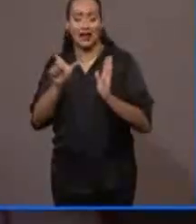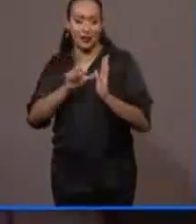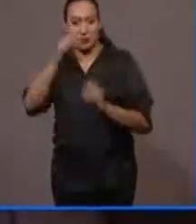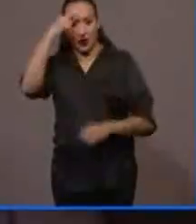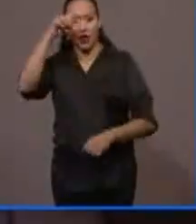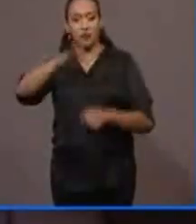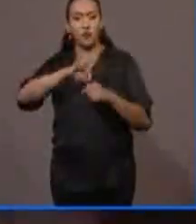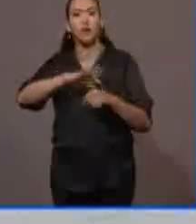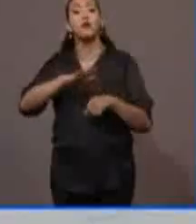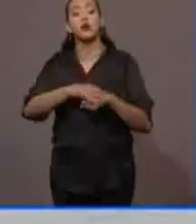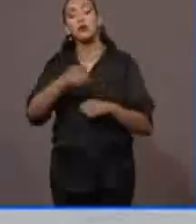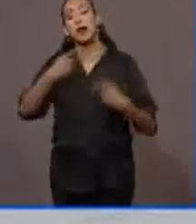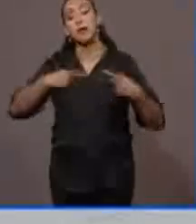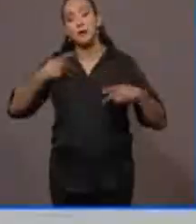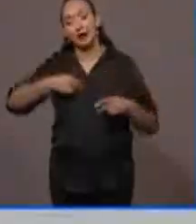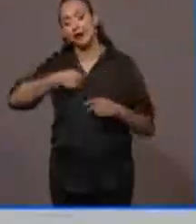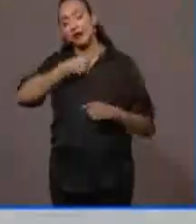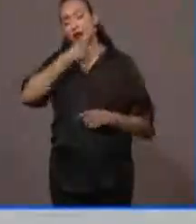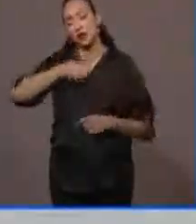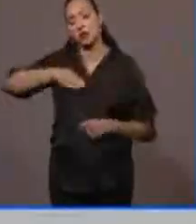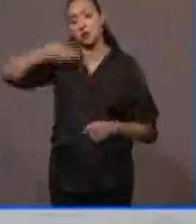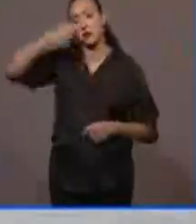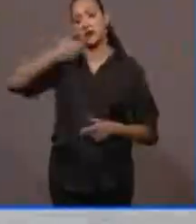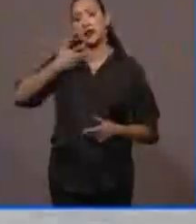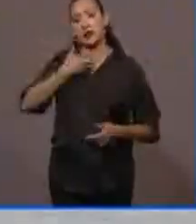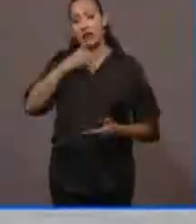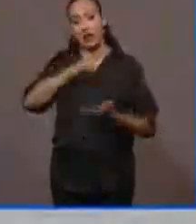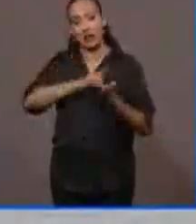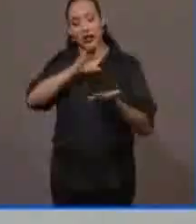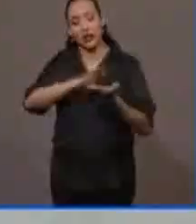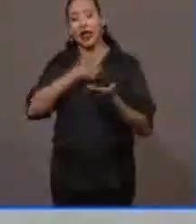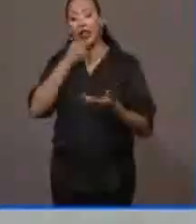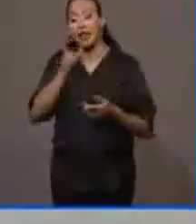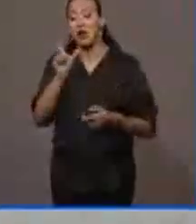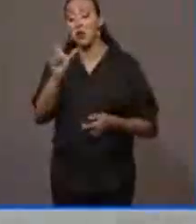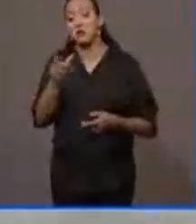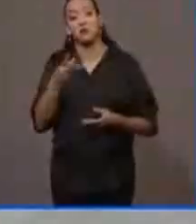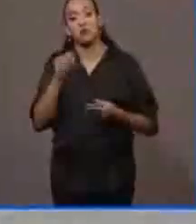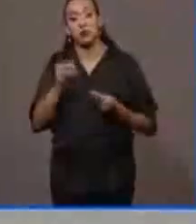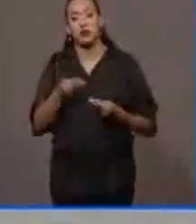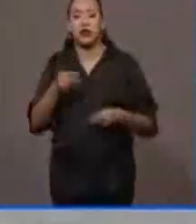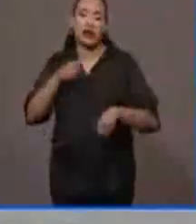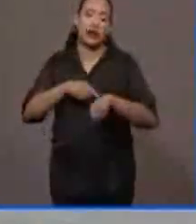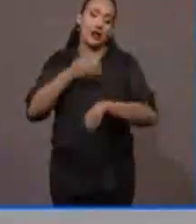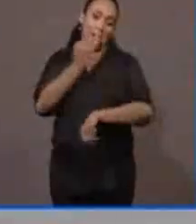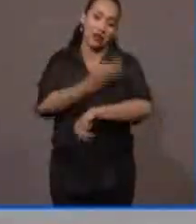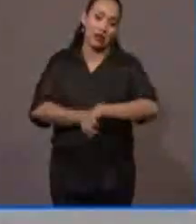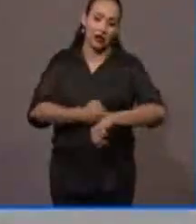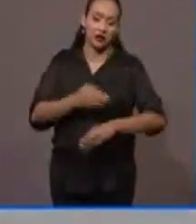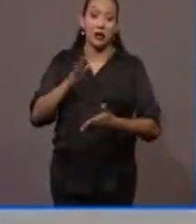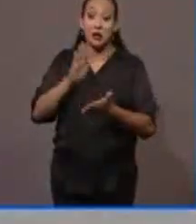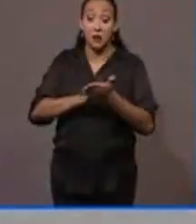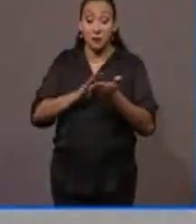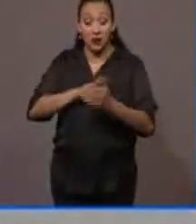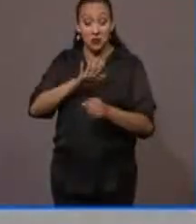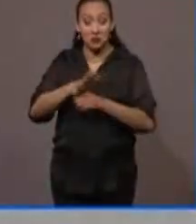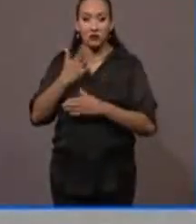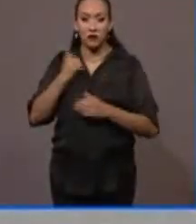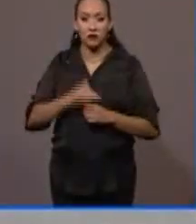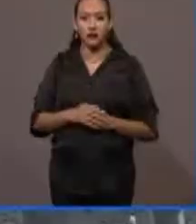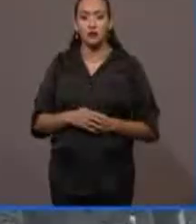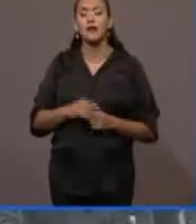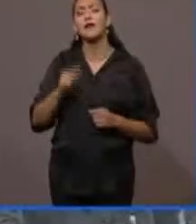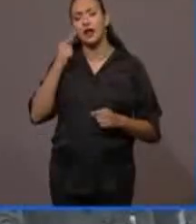a una persona mayor con una discapacidad por estar fuera de tiempo y no contar con los documentos necesarios. El cambio